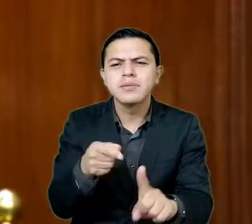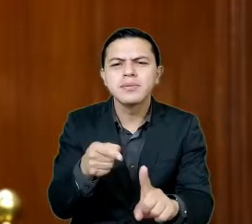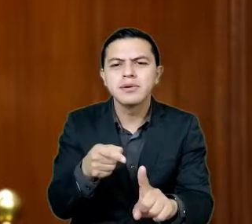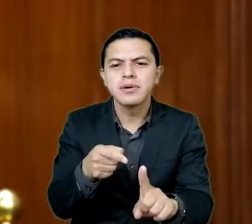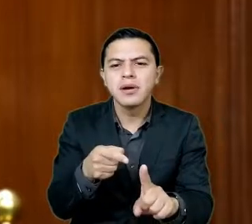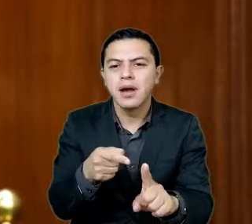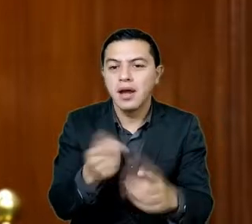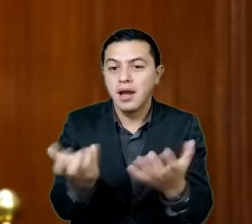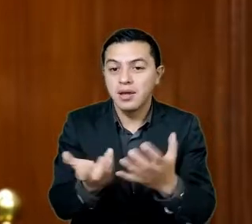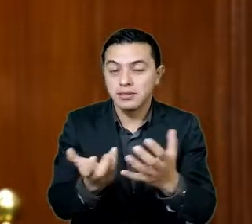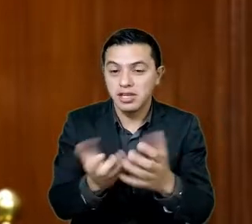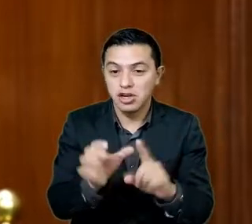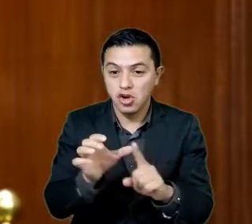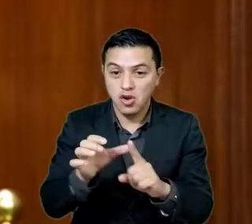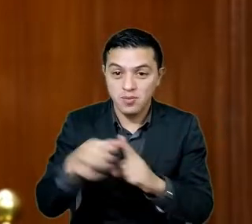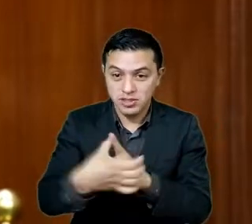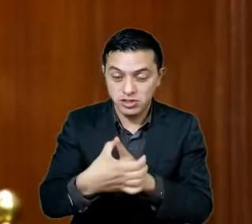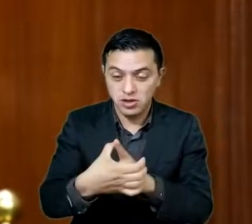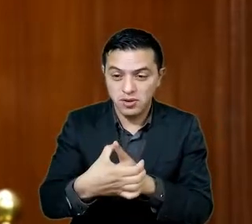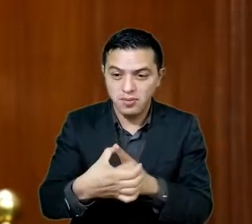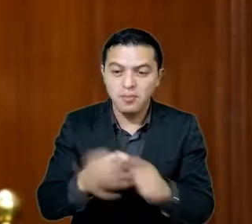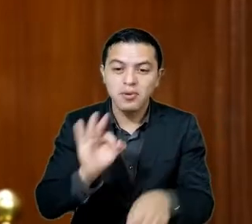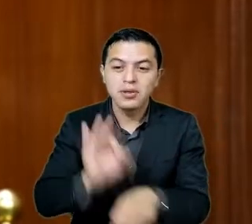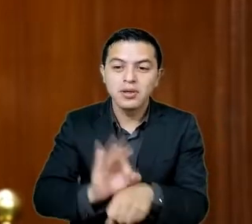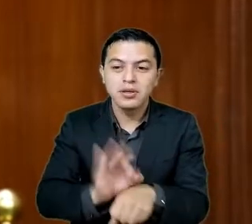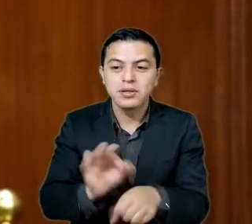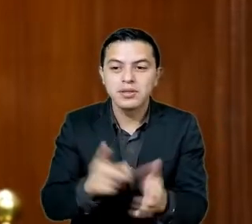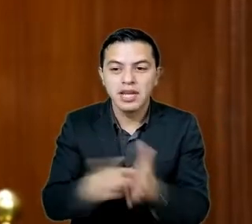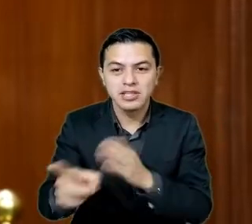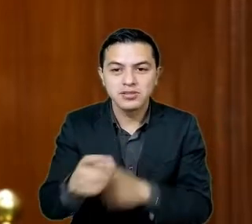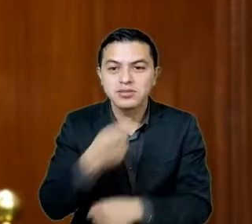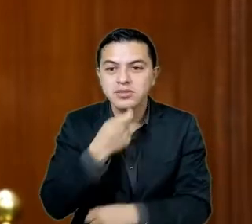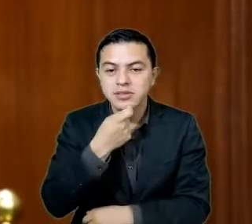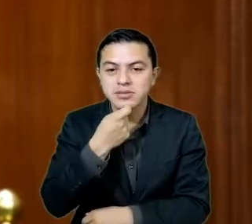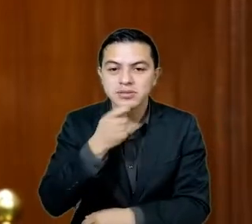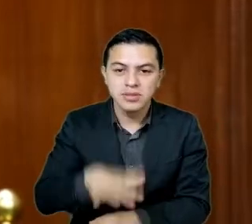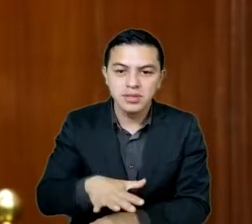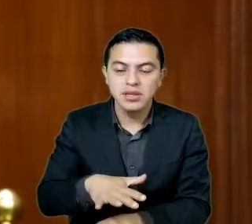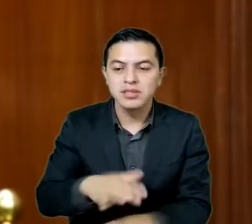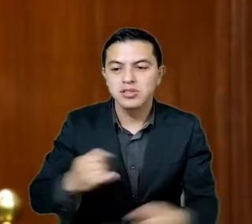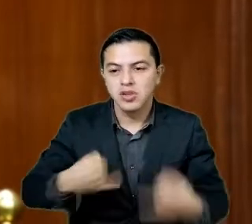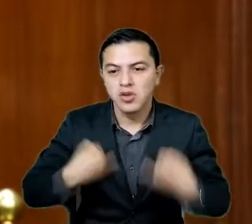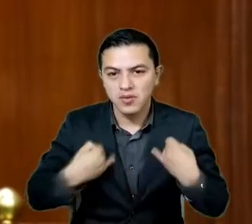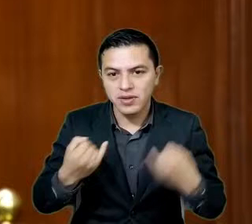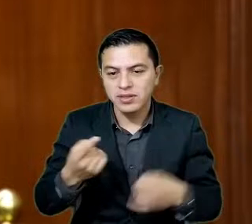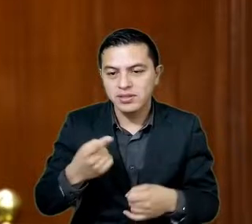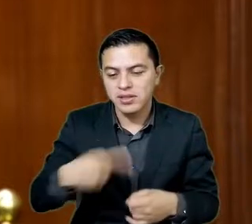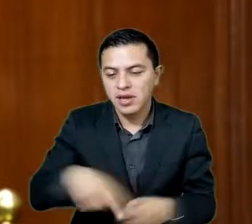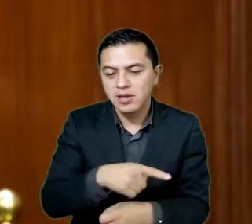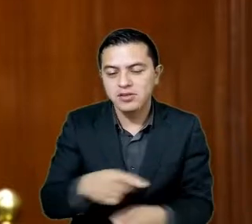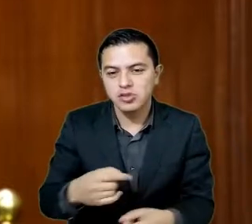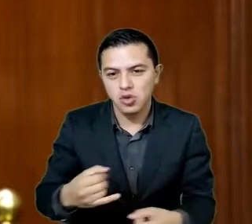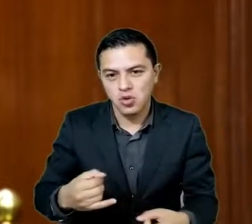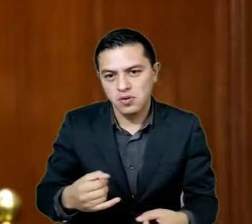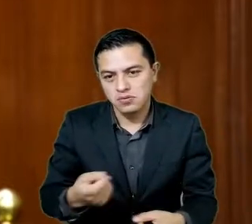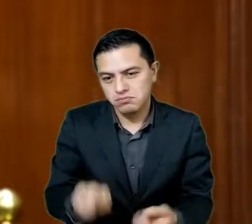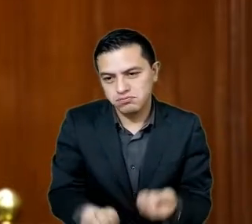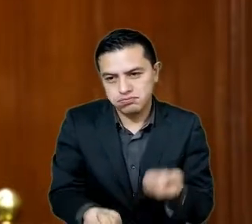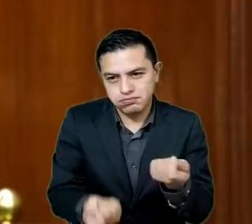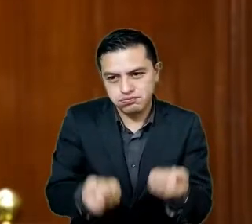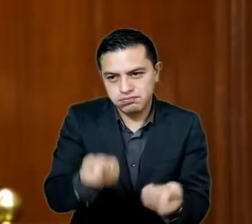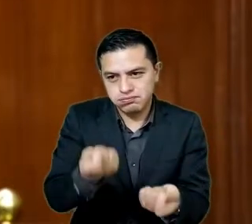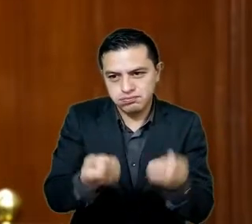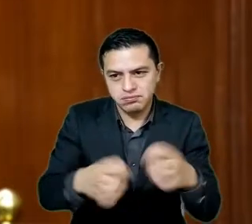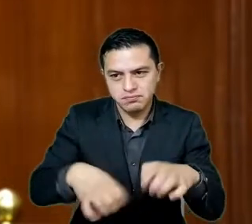la Comisión para la Protección de los Derechos de las Niñas, Niños, Adolescentes y la Primera Infancia. Adelante, diputado. Muchas gracias,